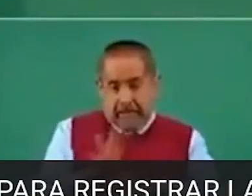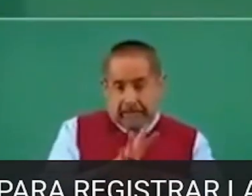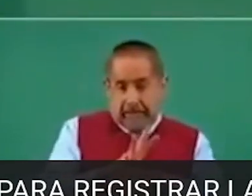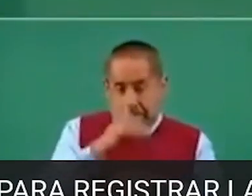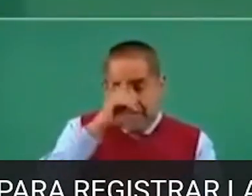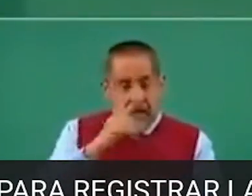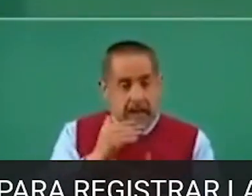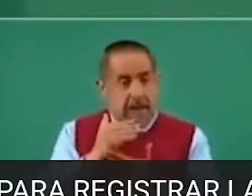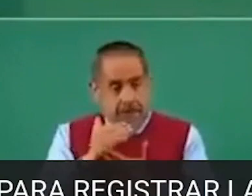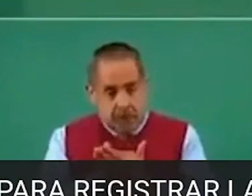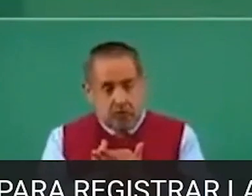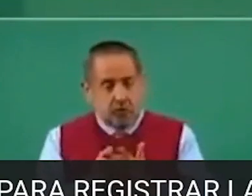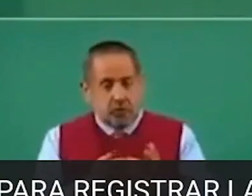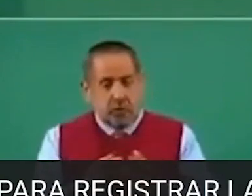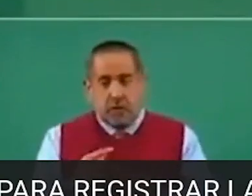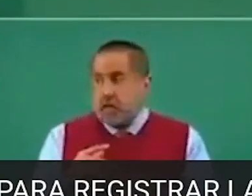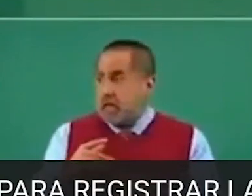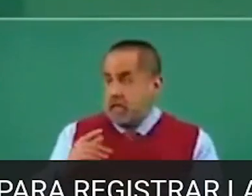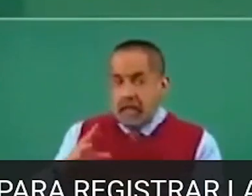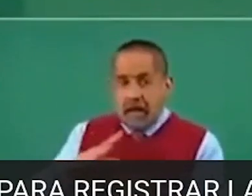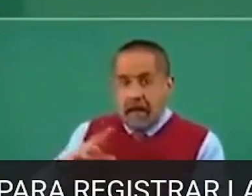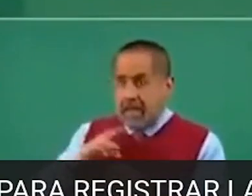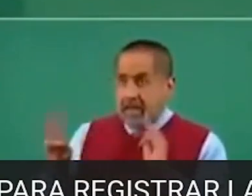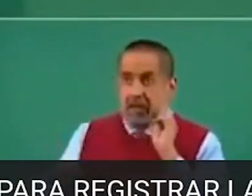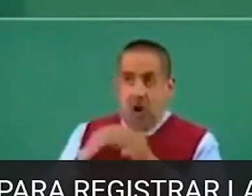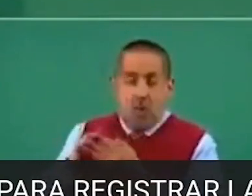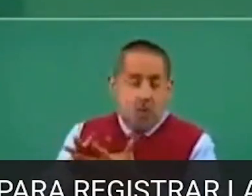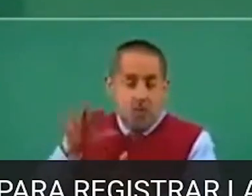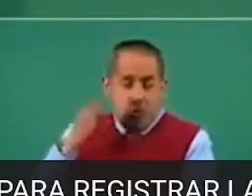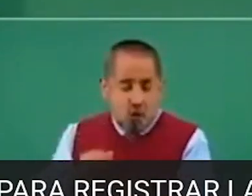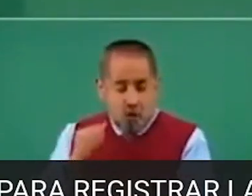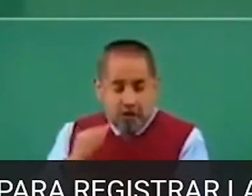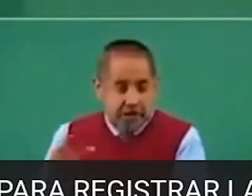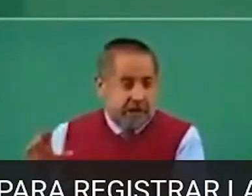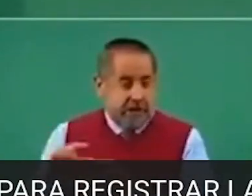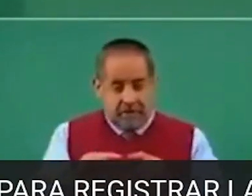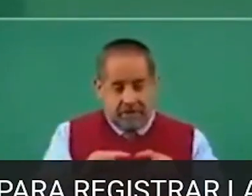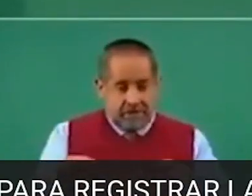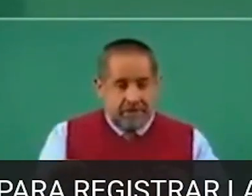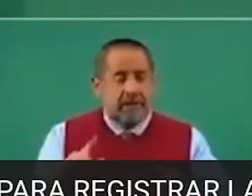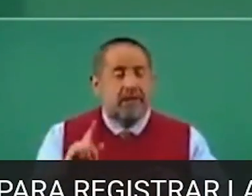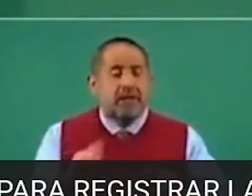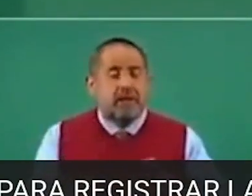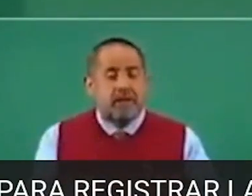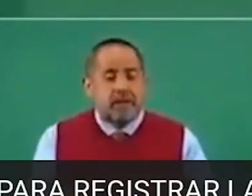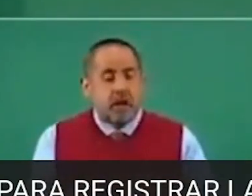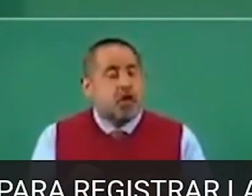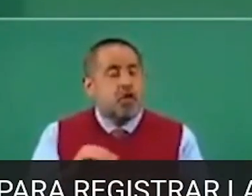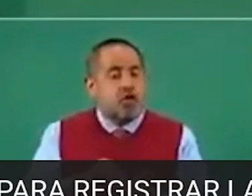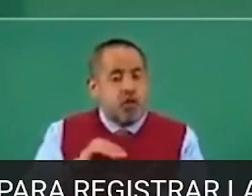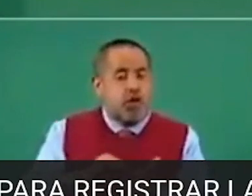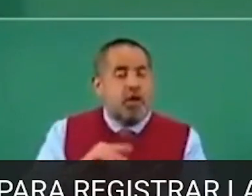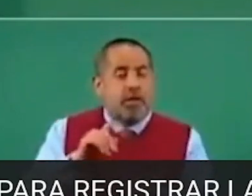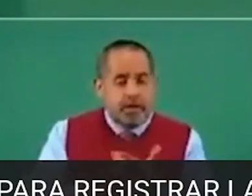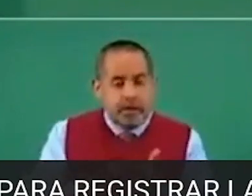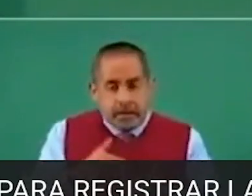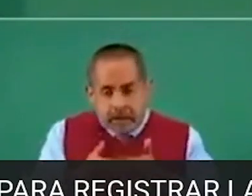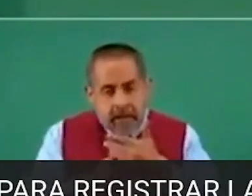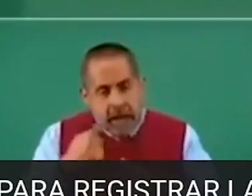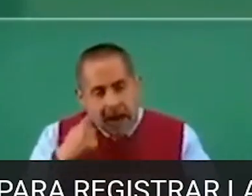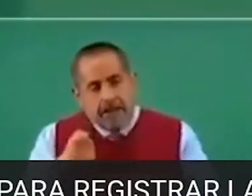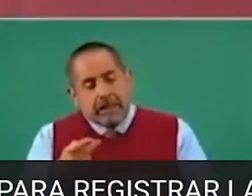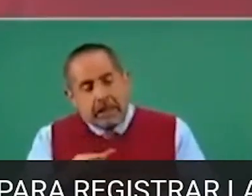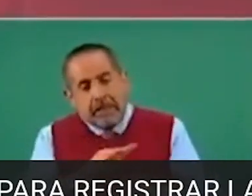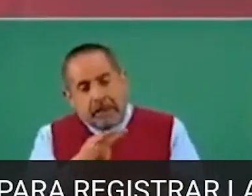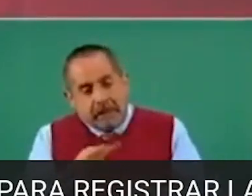para prevenir COVID-19 que existen en el planeta Tierra en este momento están todavía en un proceso de